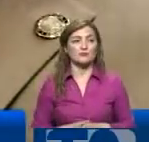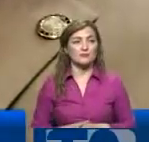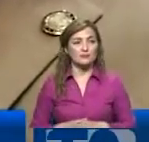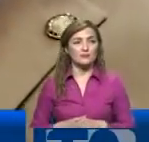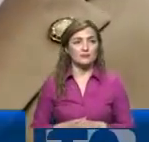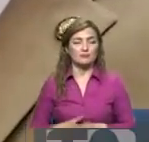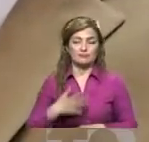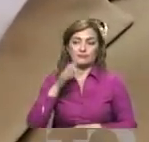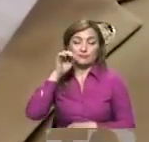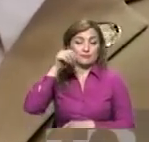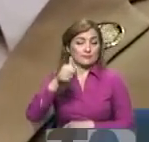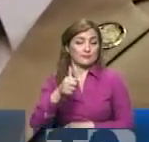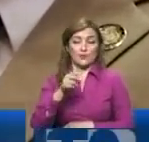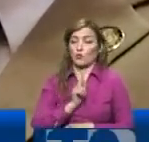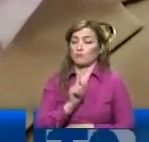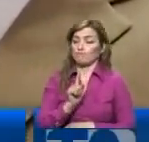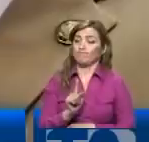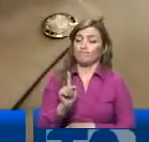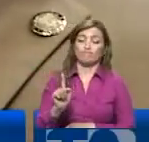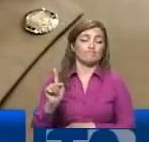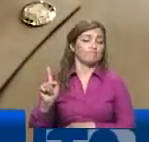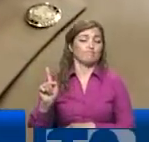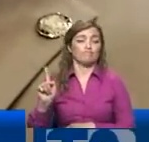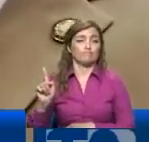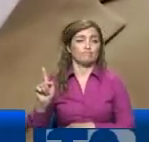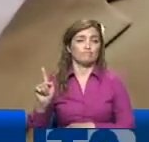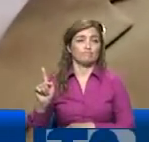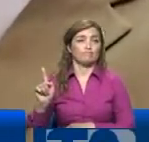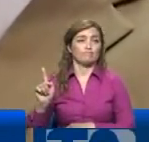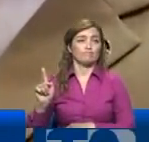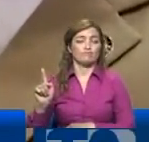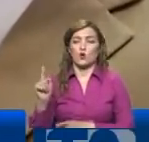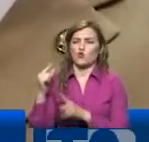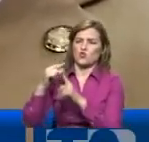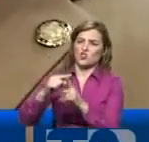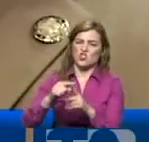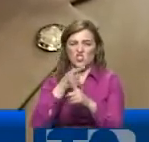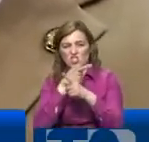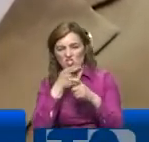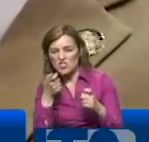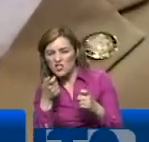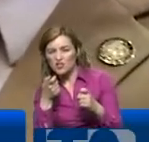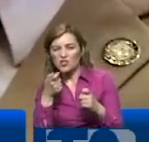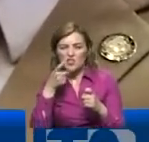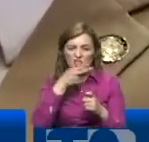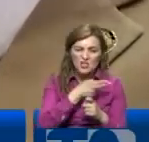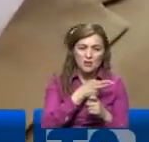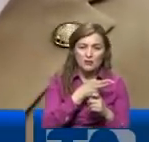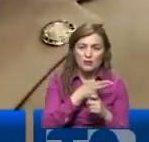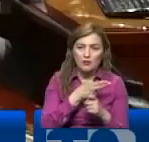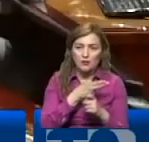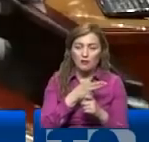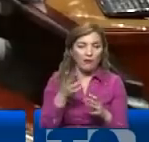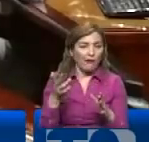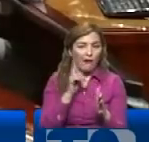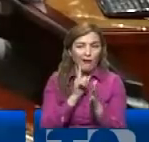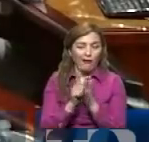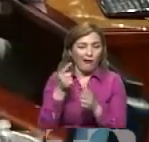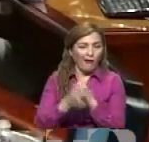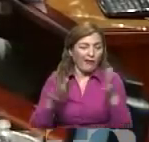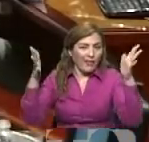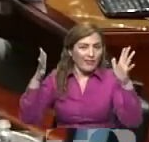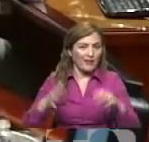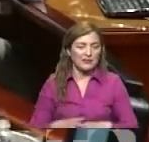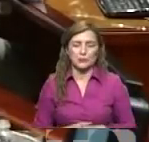yo el día de mañana salgo e insulto, calumnio, difamo a alguien y no pasa absolutamente nada. Lo que queda